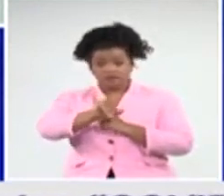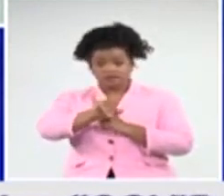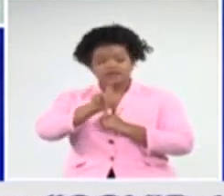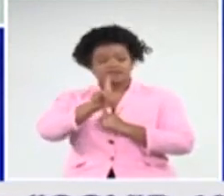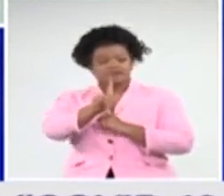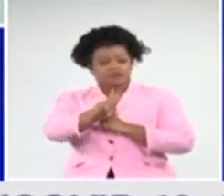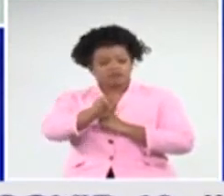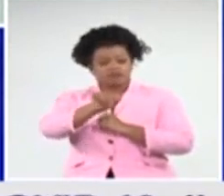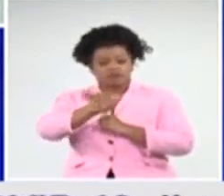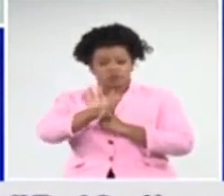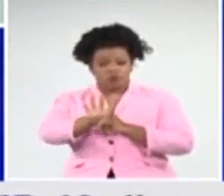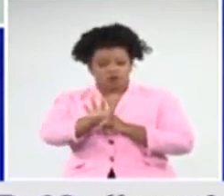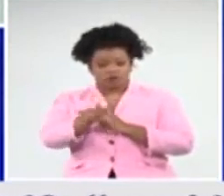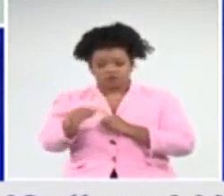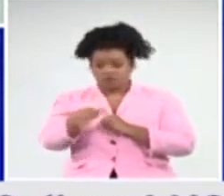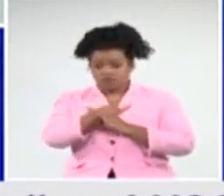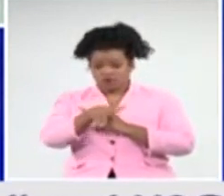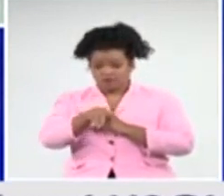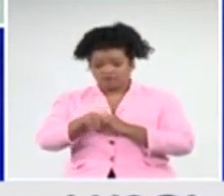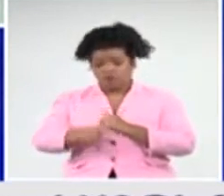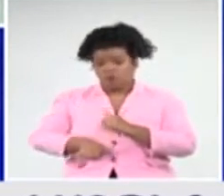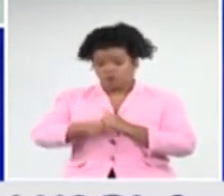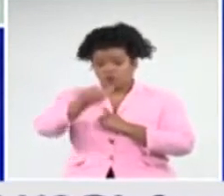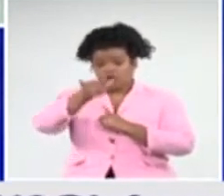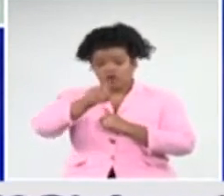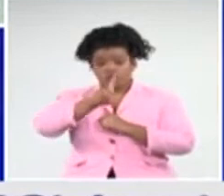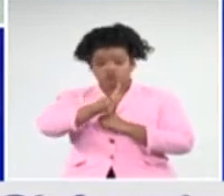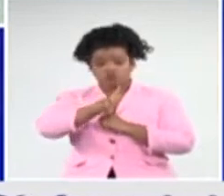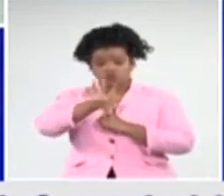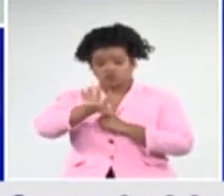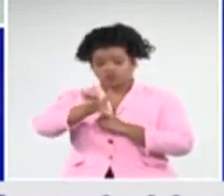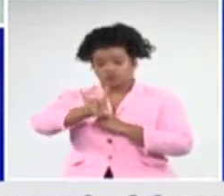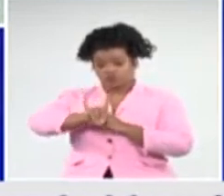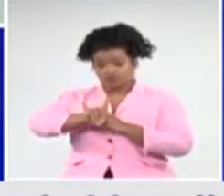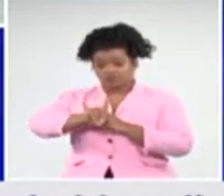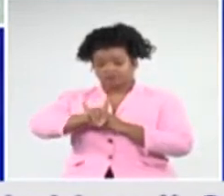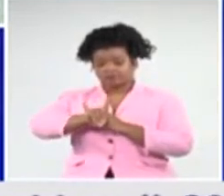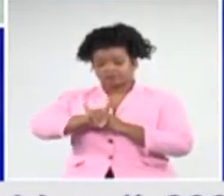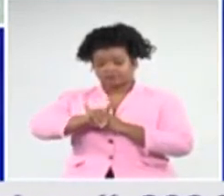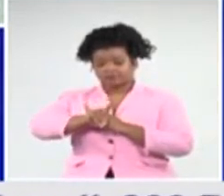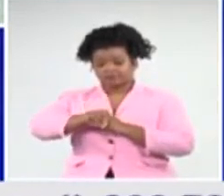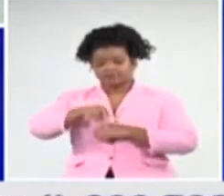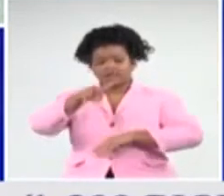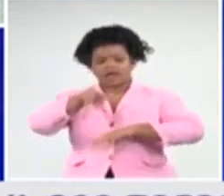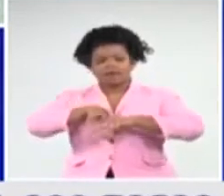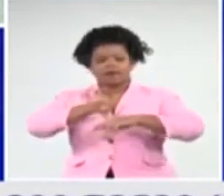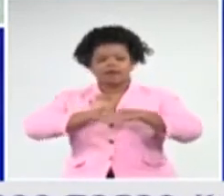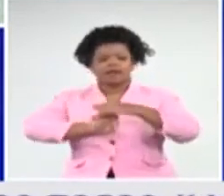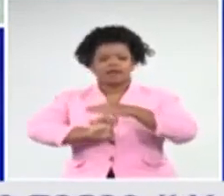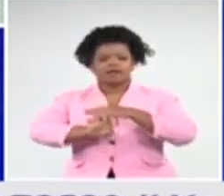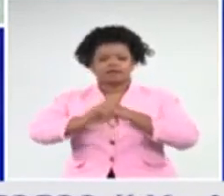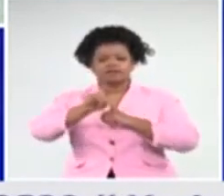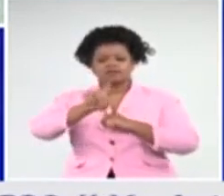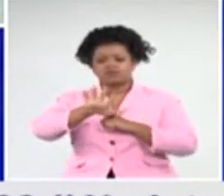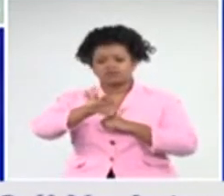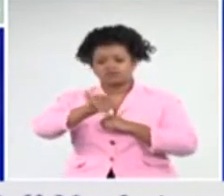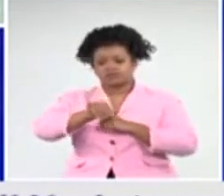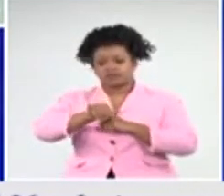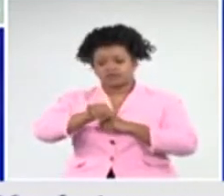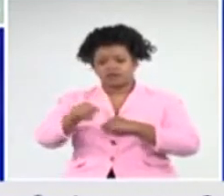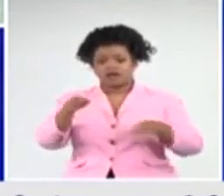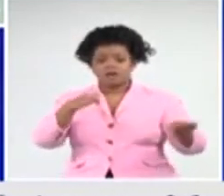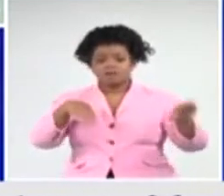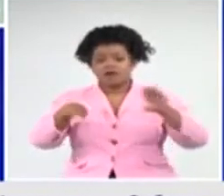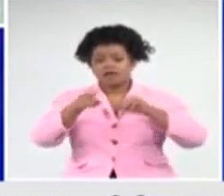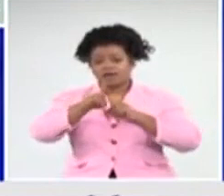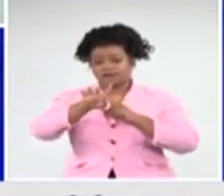164 también, Boyero 159, Habana del Este 156, Playa